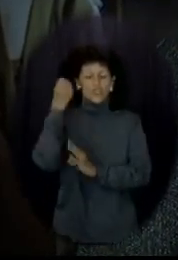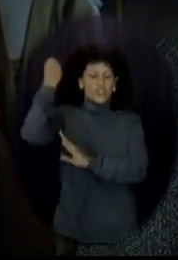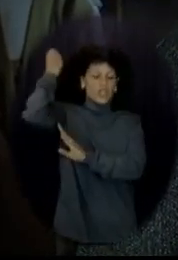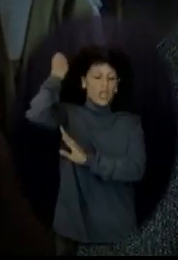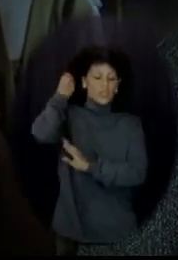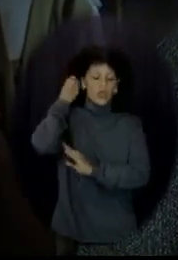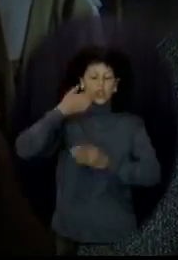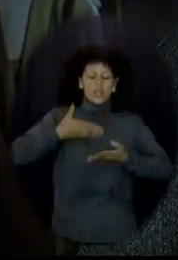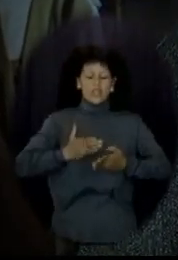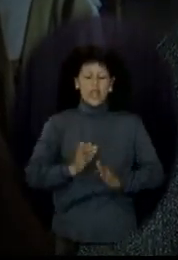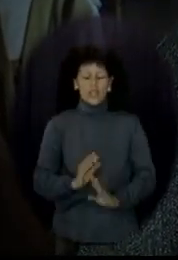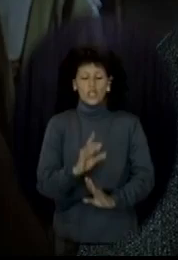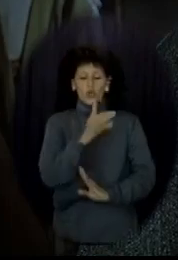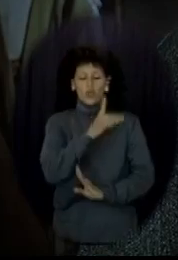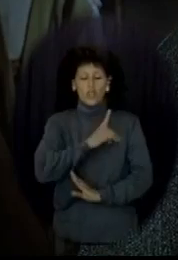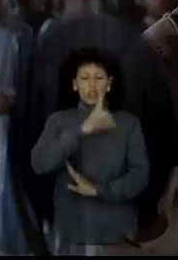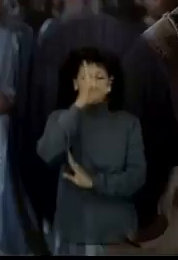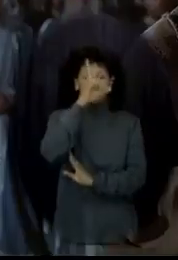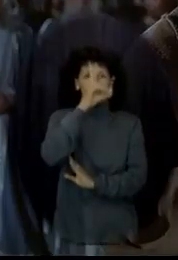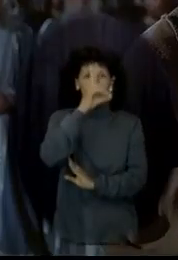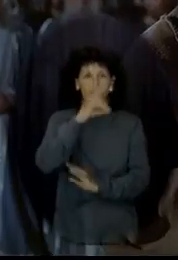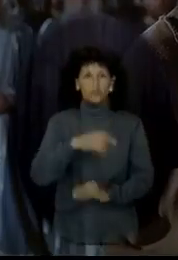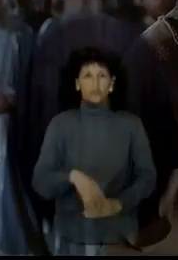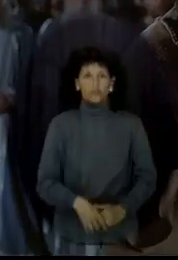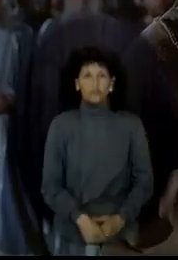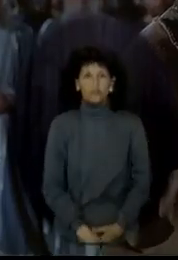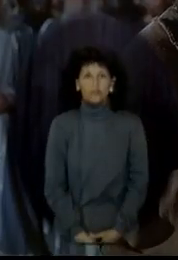¿Con un beso traicionas al Hijo del Hombre?